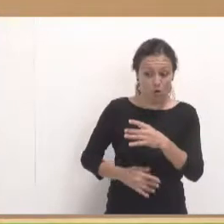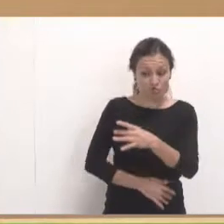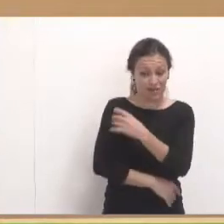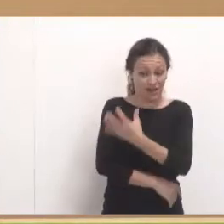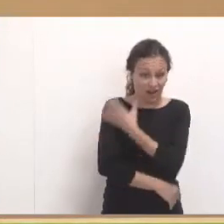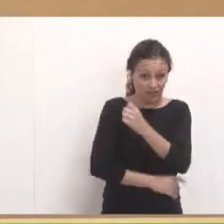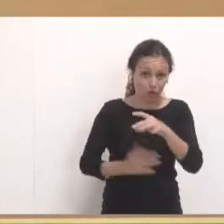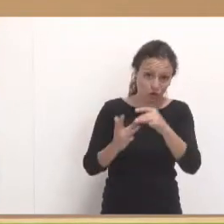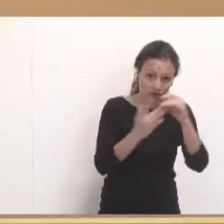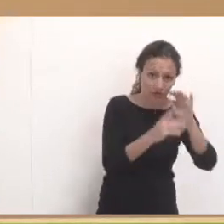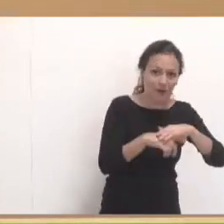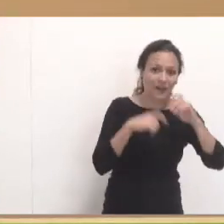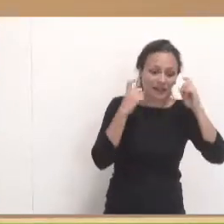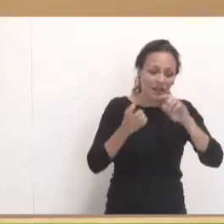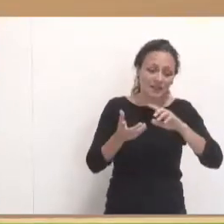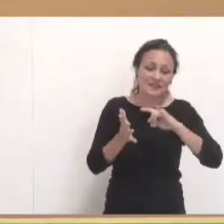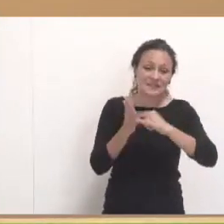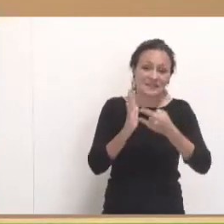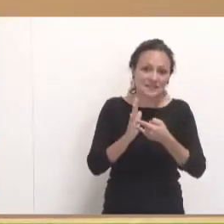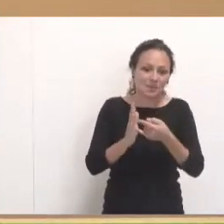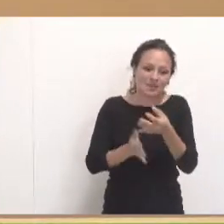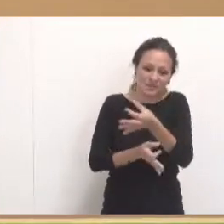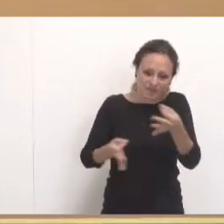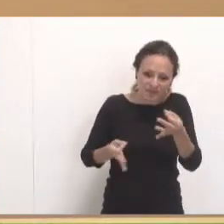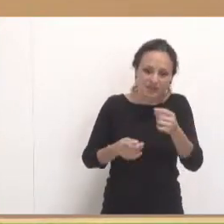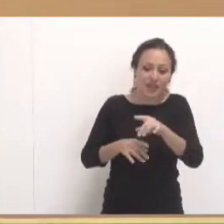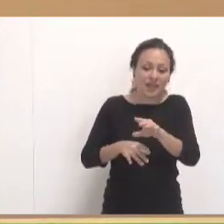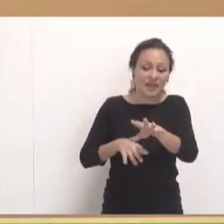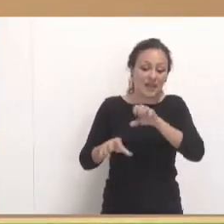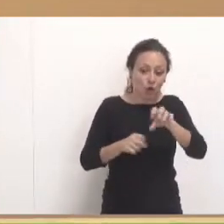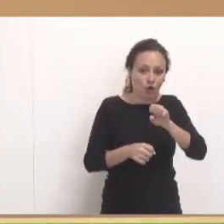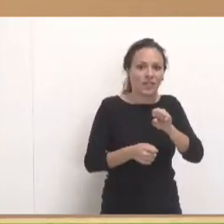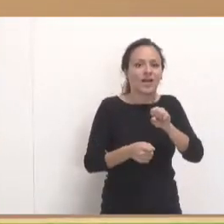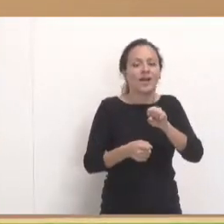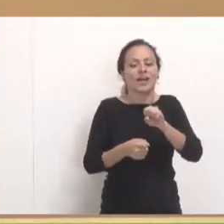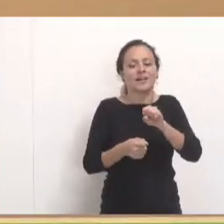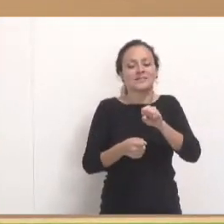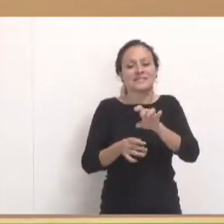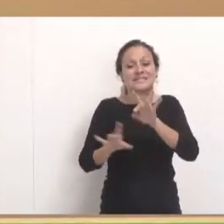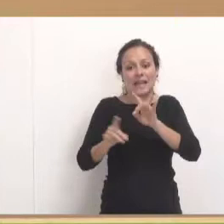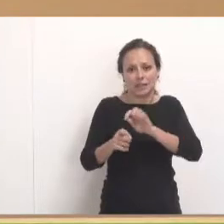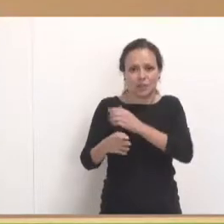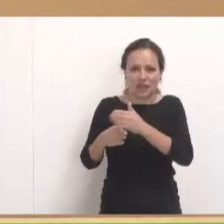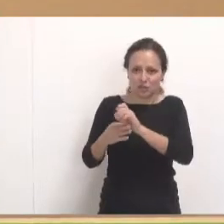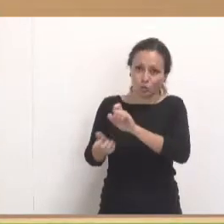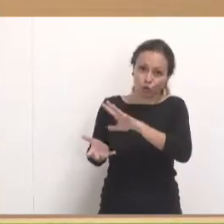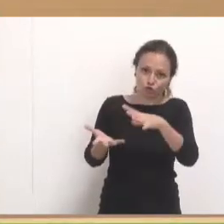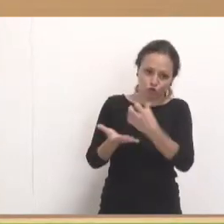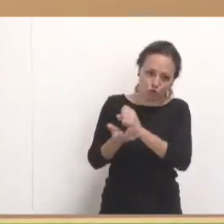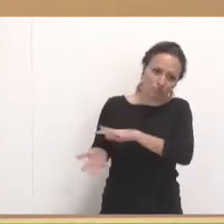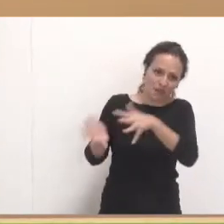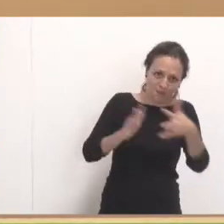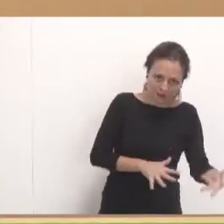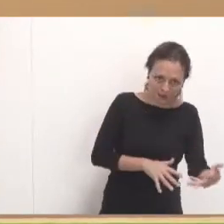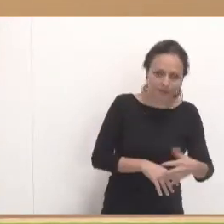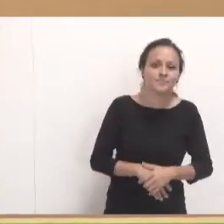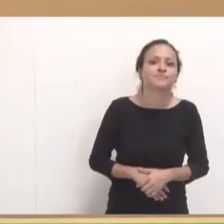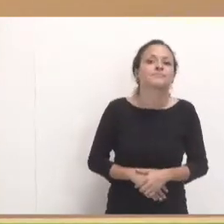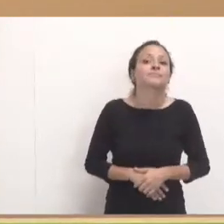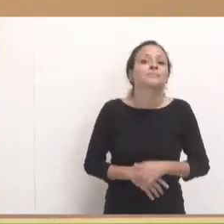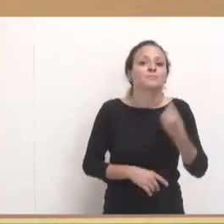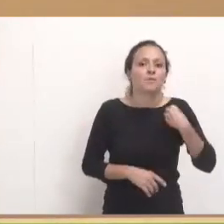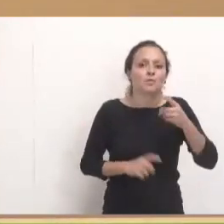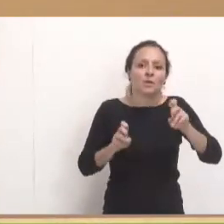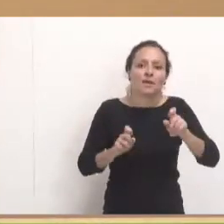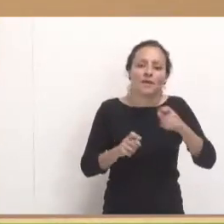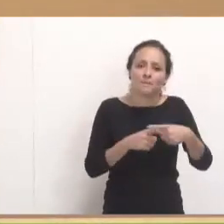la implementación urgente de sistemas eficientes de recogida selectiva de todos los residuos, ayudando a implantar, en el caso de la materia orgánica, los que mejor